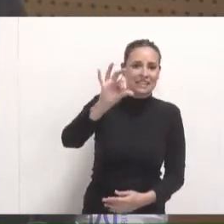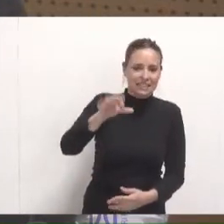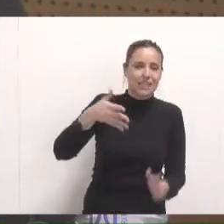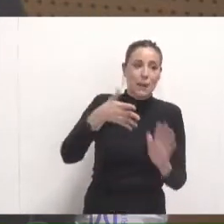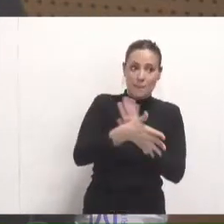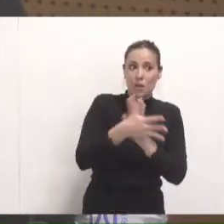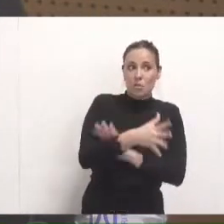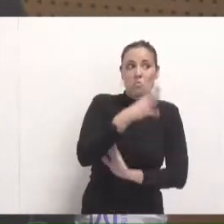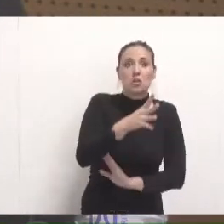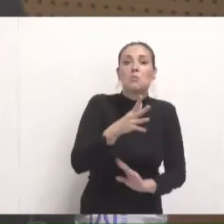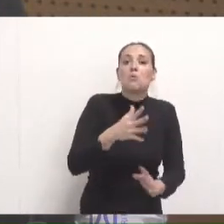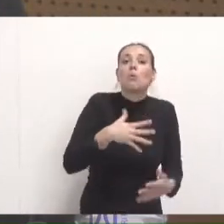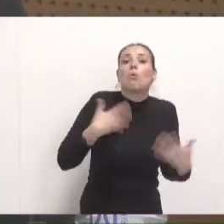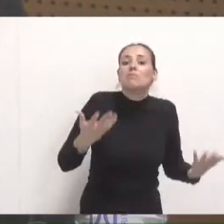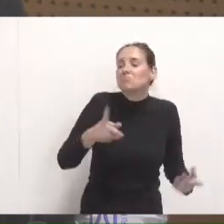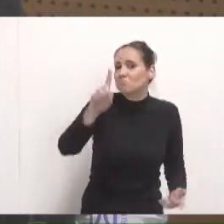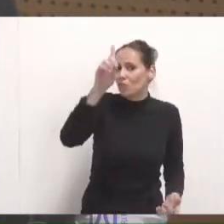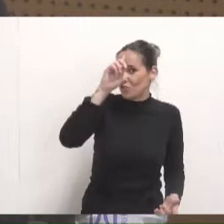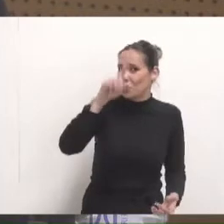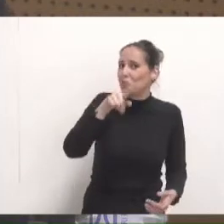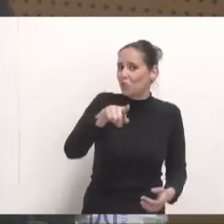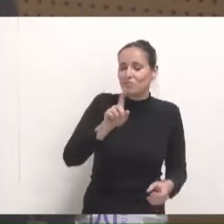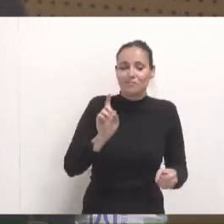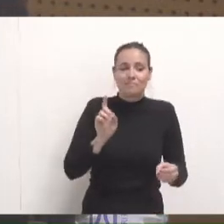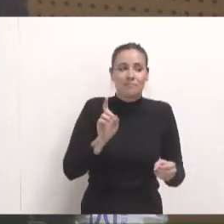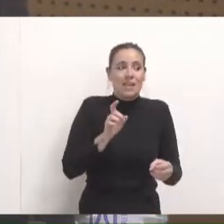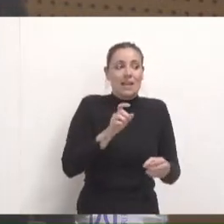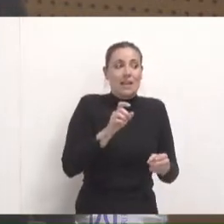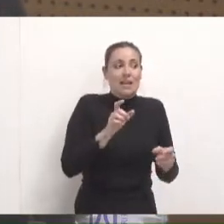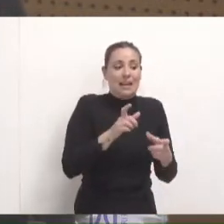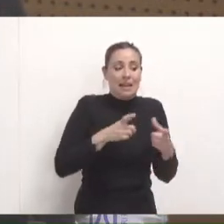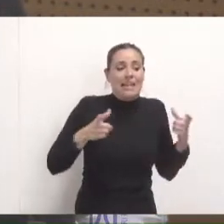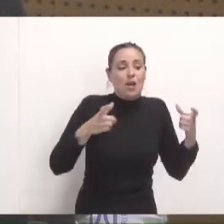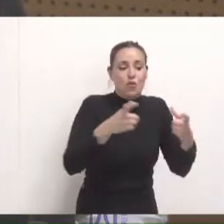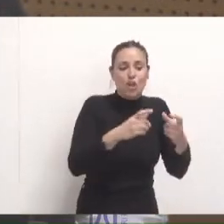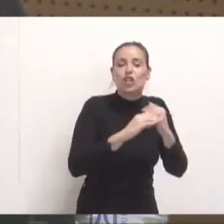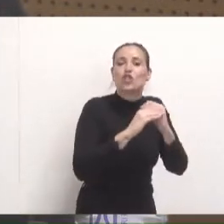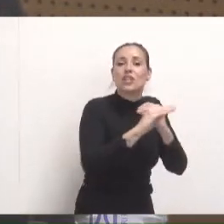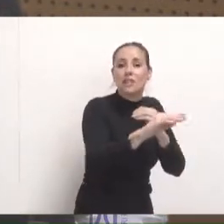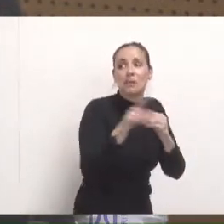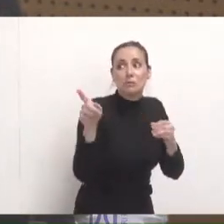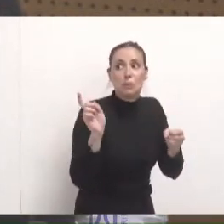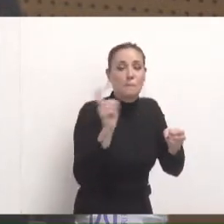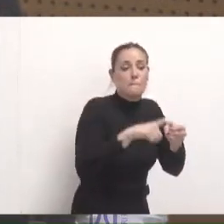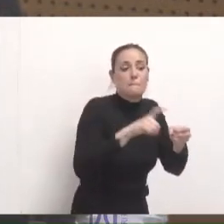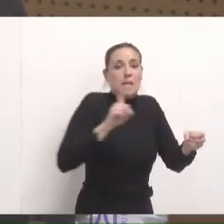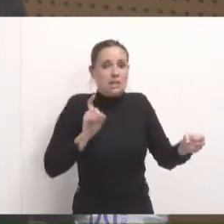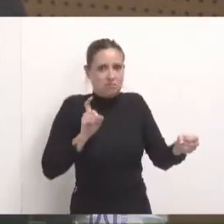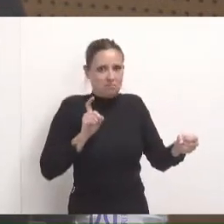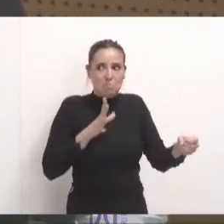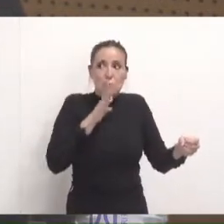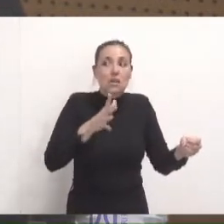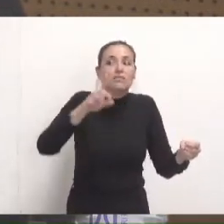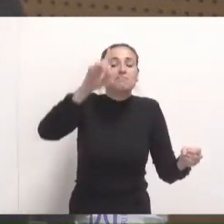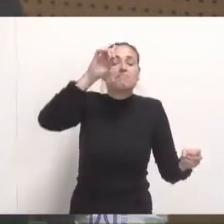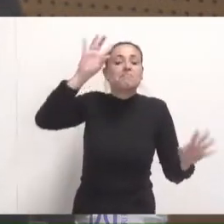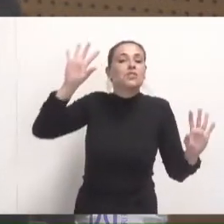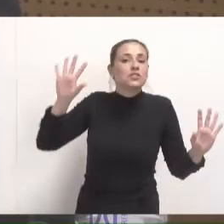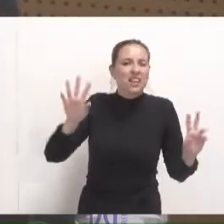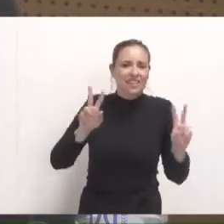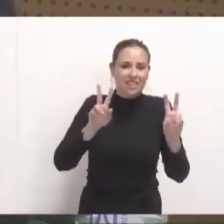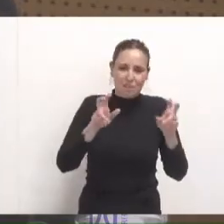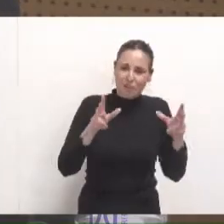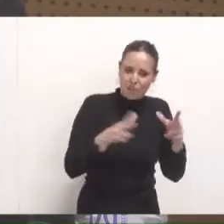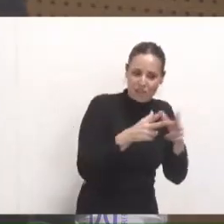ausentó en alguna de las comisiones de sostenibilidad, de las que usted forma parte, de sostenibilidad, medio ambiente, agua,